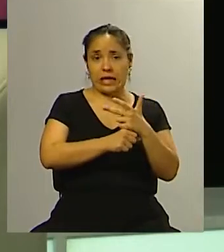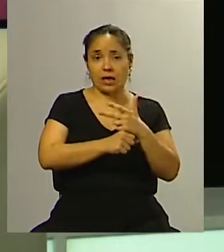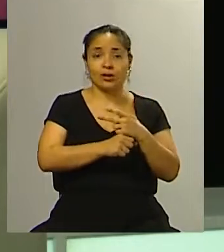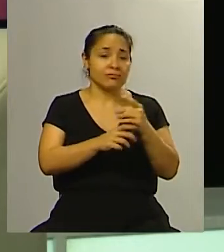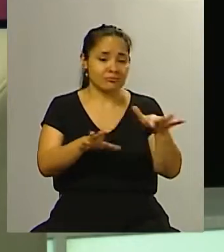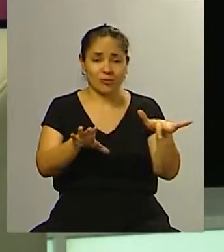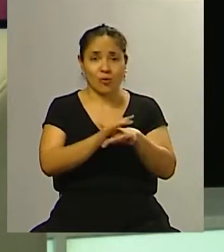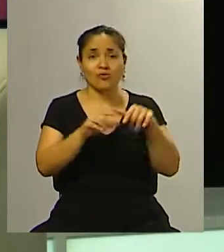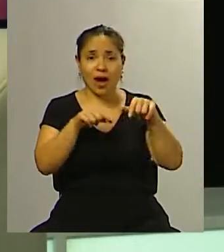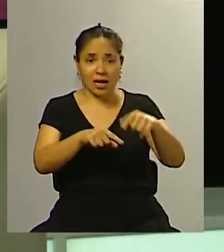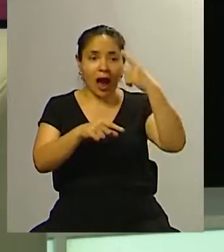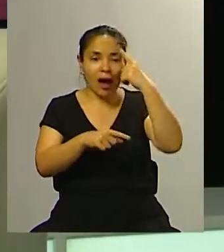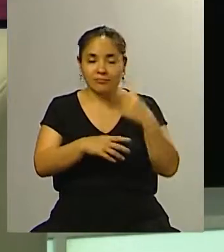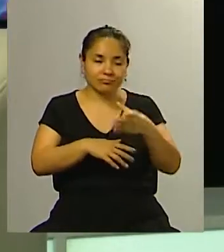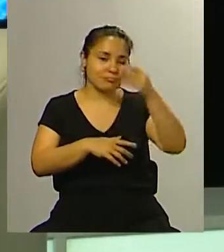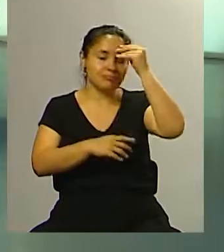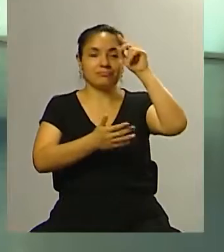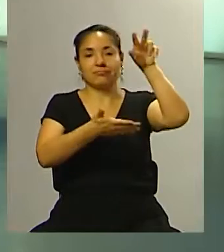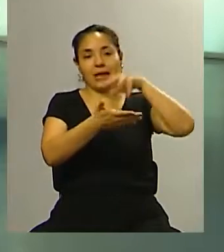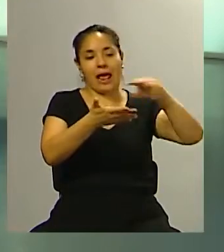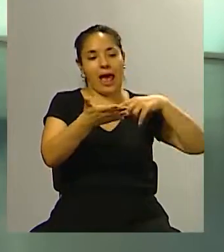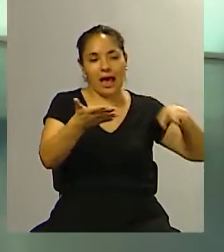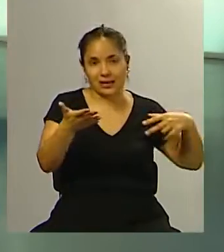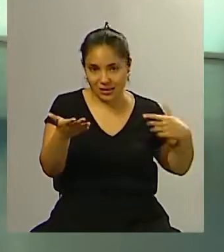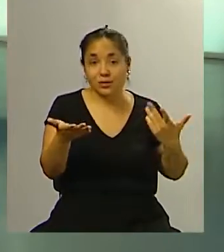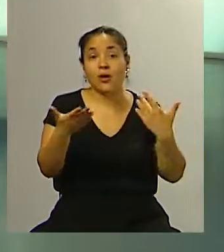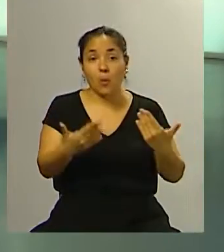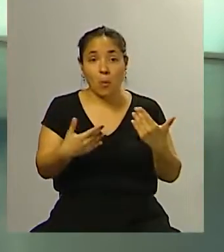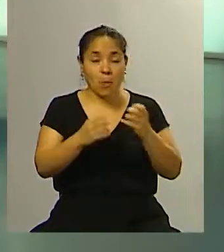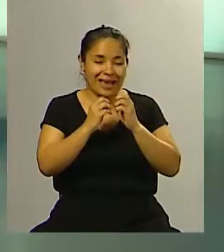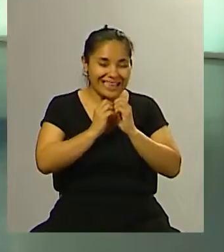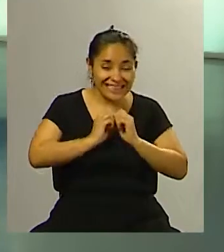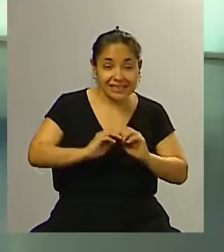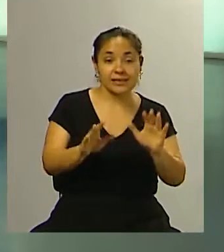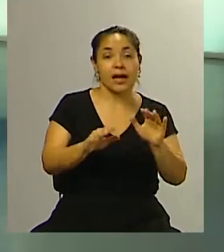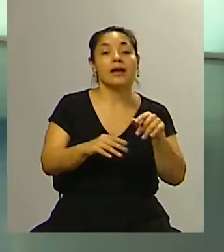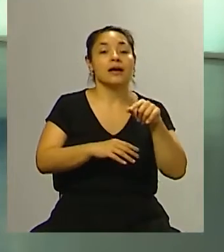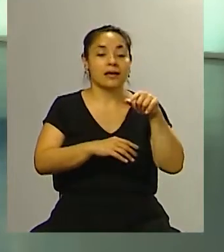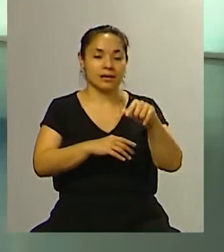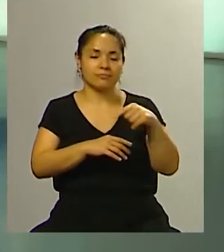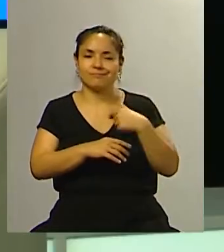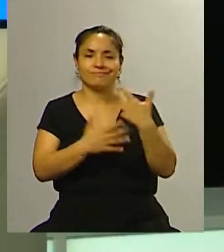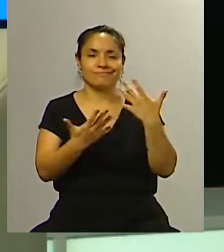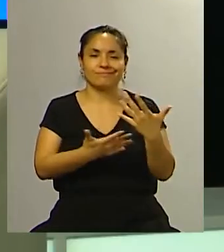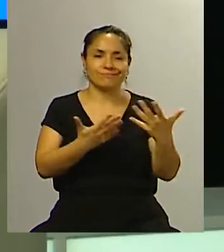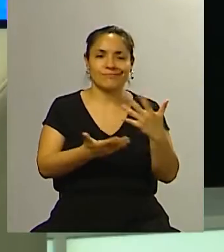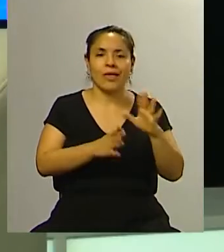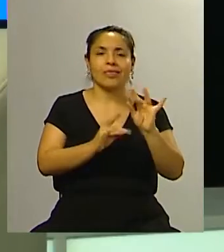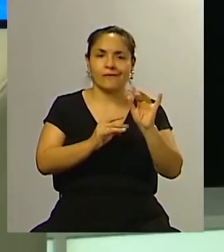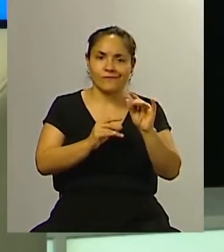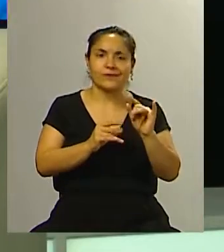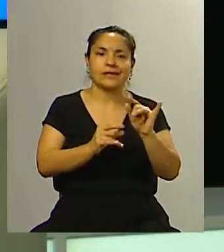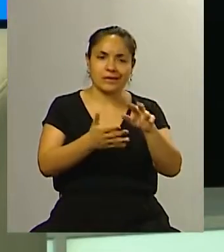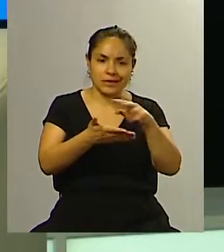donde se tiene que afianzar este proceso de alfabetización inicial, se encontraban en este estado de criticidad,